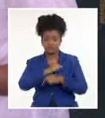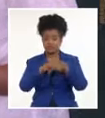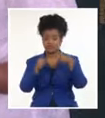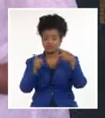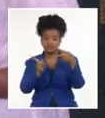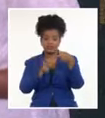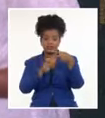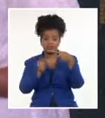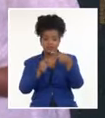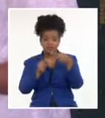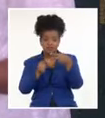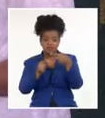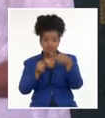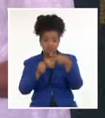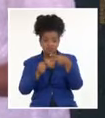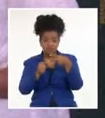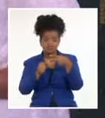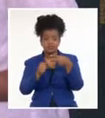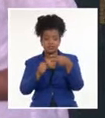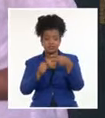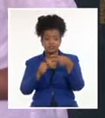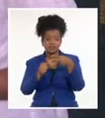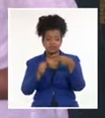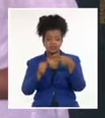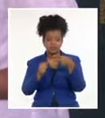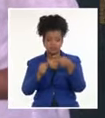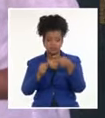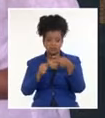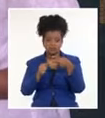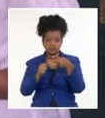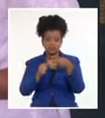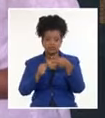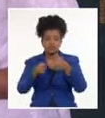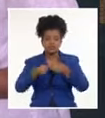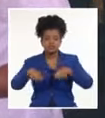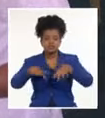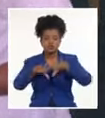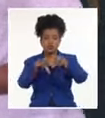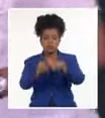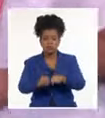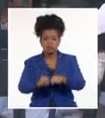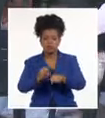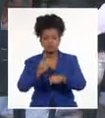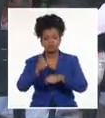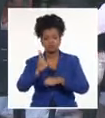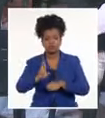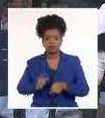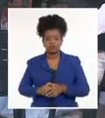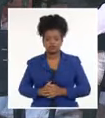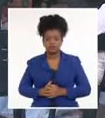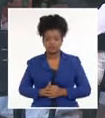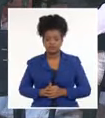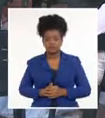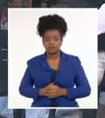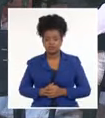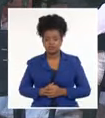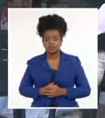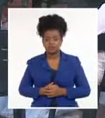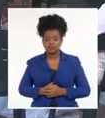si habrá alguna postura del ALBA con respecto a la situación colonial de Puerto Rico. Gracias. Muy bien.